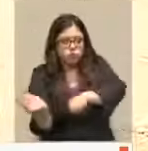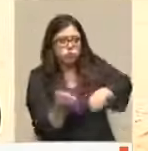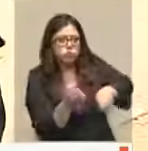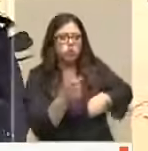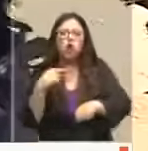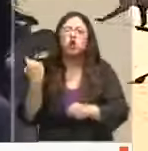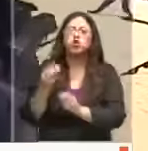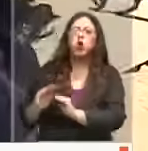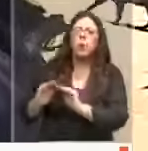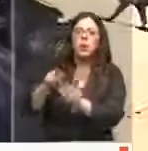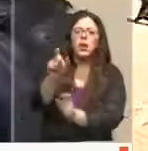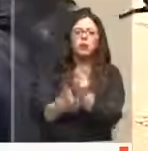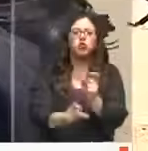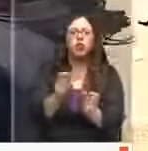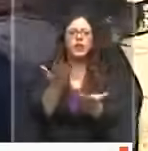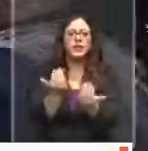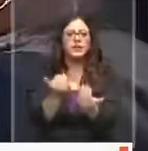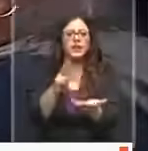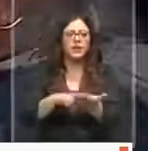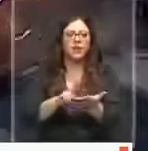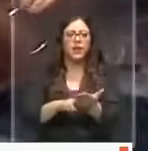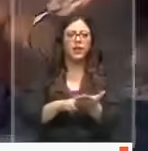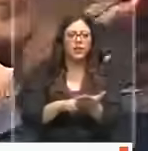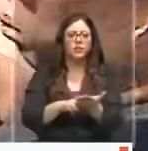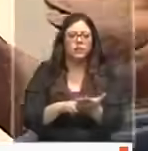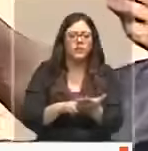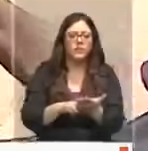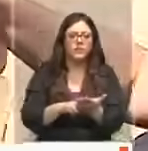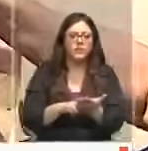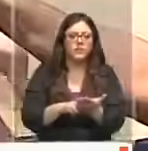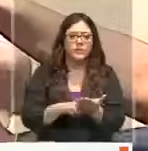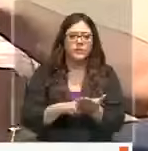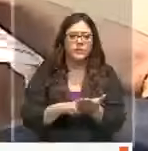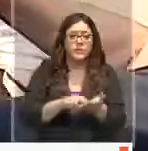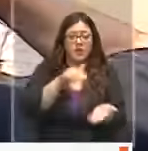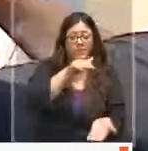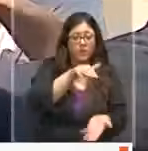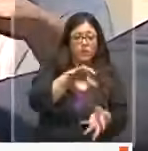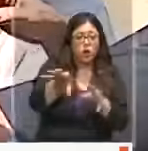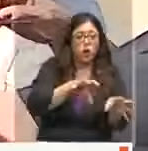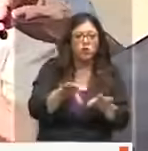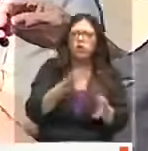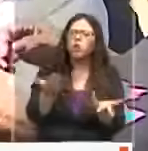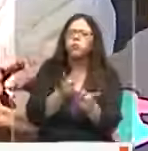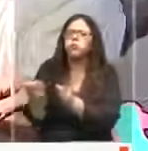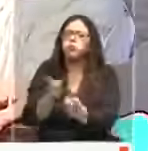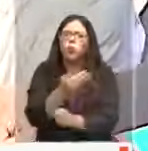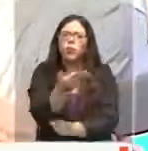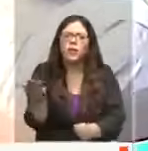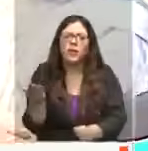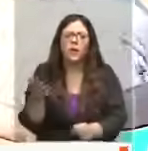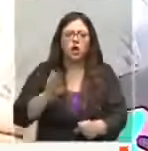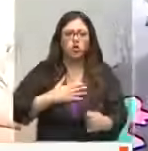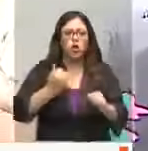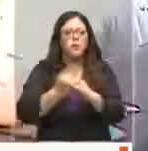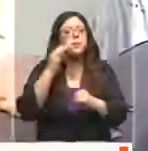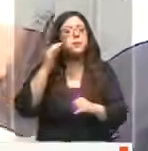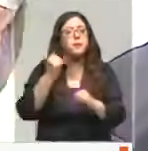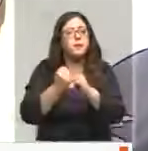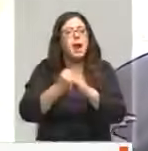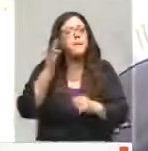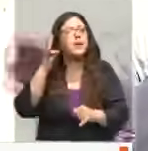a toda la gente que realmente necesita nuestro apoyo. Trajimos lo que más pudimos. ¿Cómo se organizaron? Yo y mi amiga, le digo en la